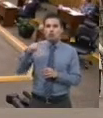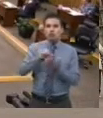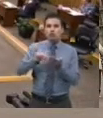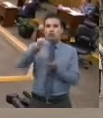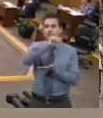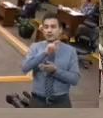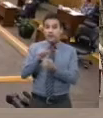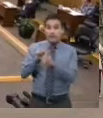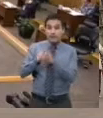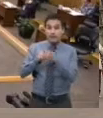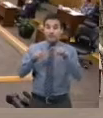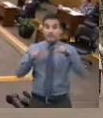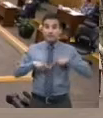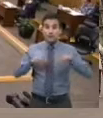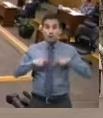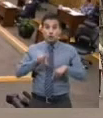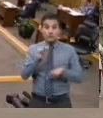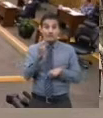Twitter tiene